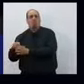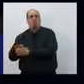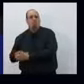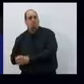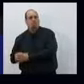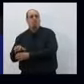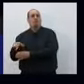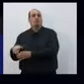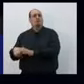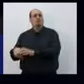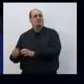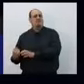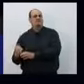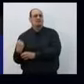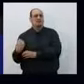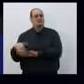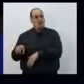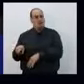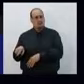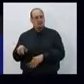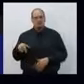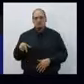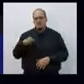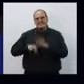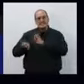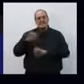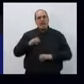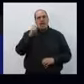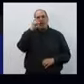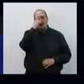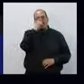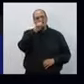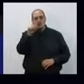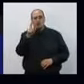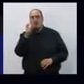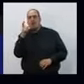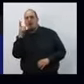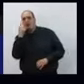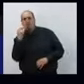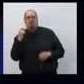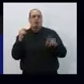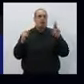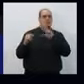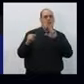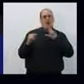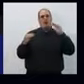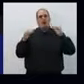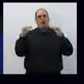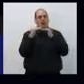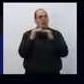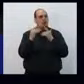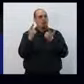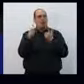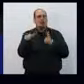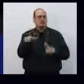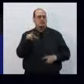es inaceptable que en el siglo 21 haya desigualdades entre los varones y las mujeres estamos trabajando en eso del